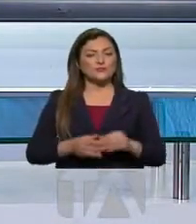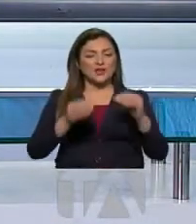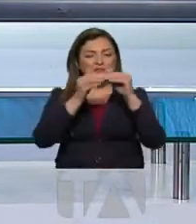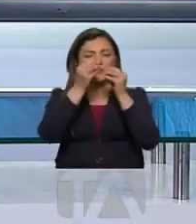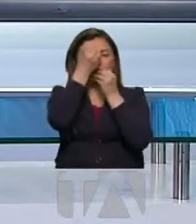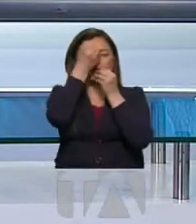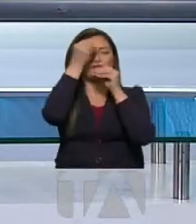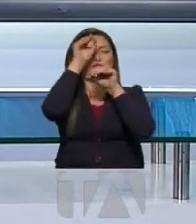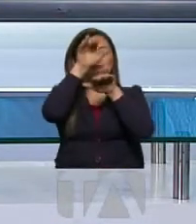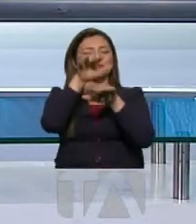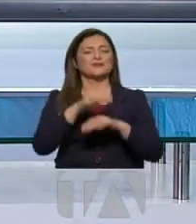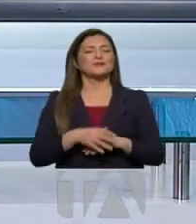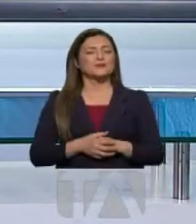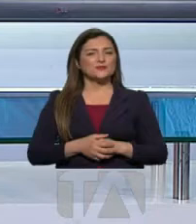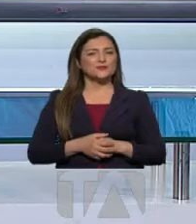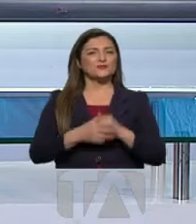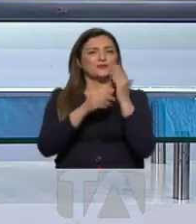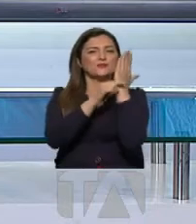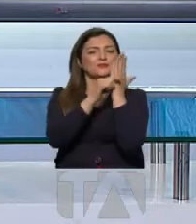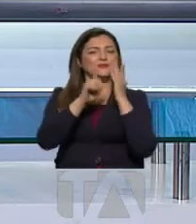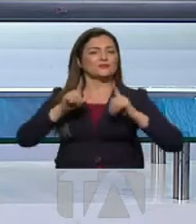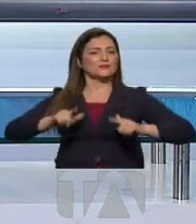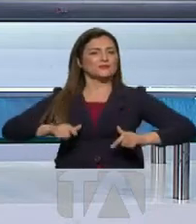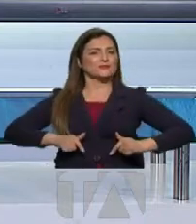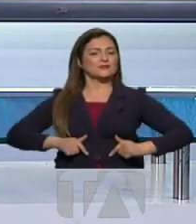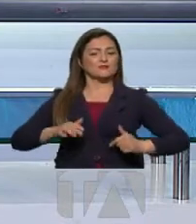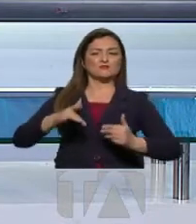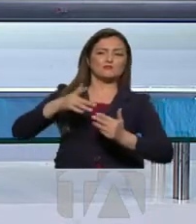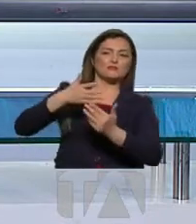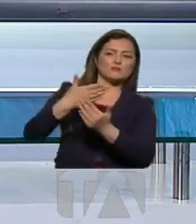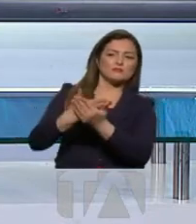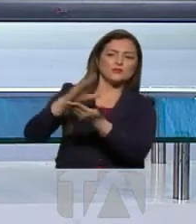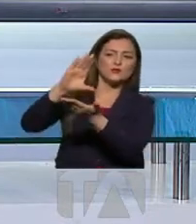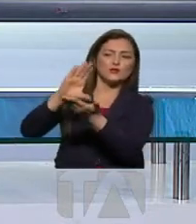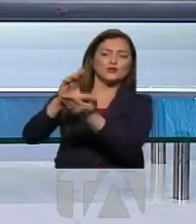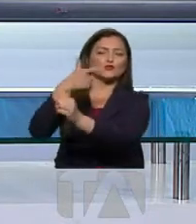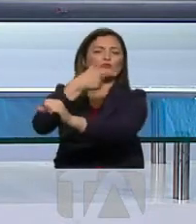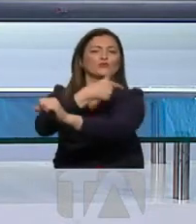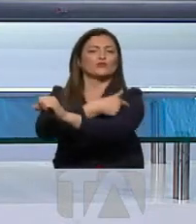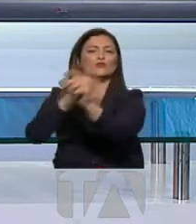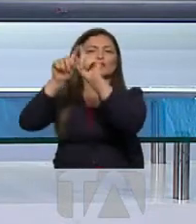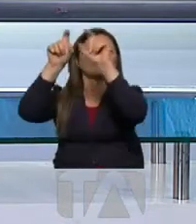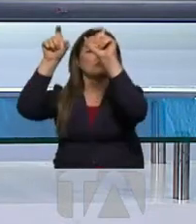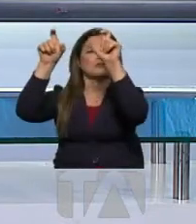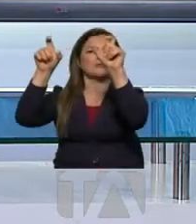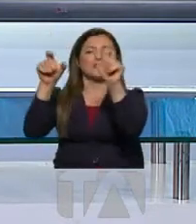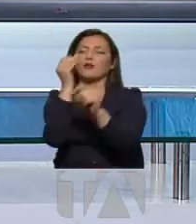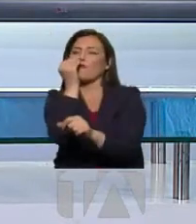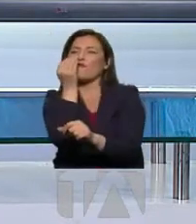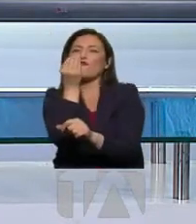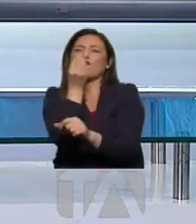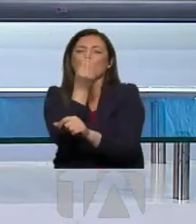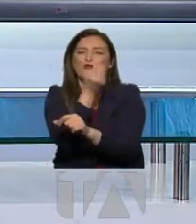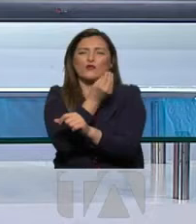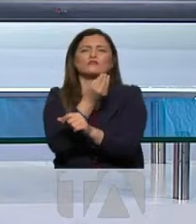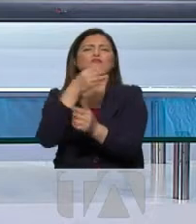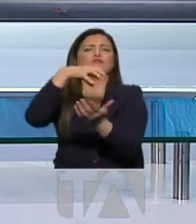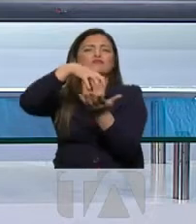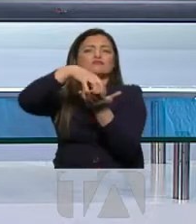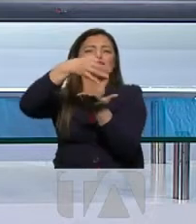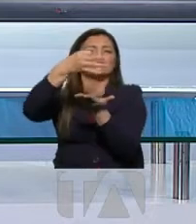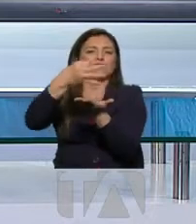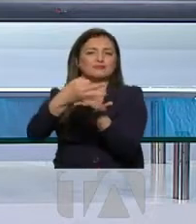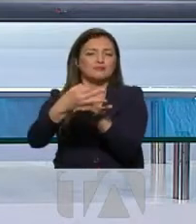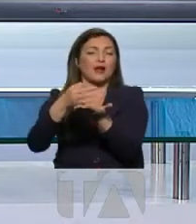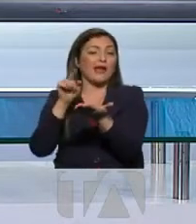las noticias, amigos. La ministra de Salud visitó un punto de vacunación habilitado en una empresa florícola en la provincia de Cotopaxi, en